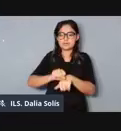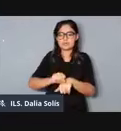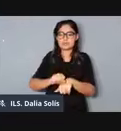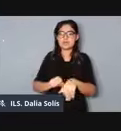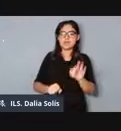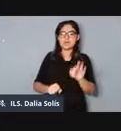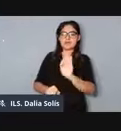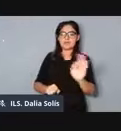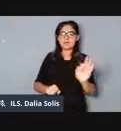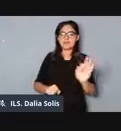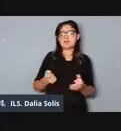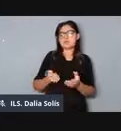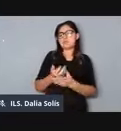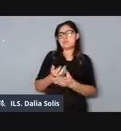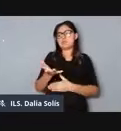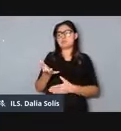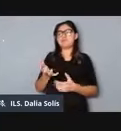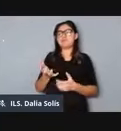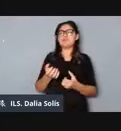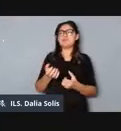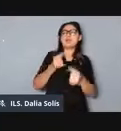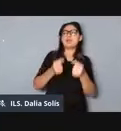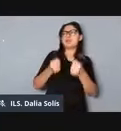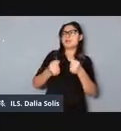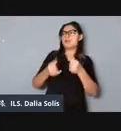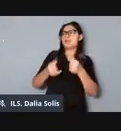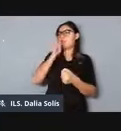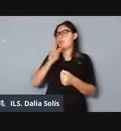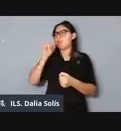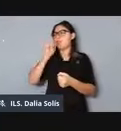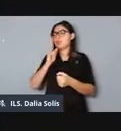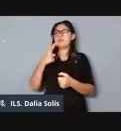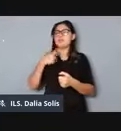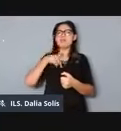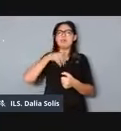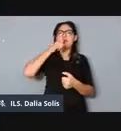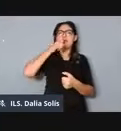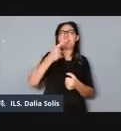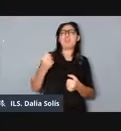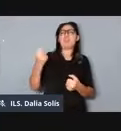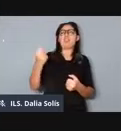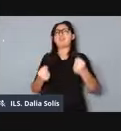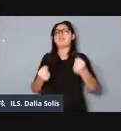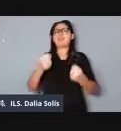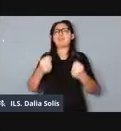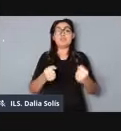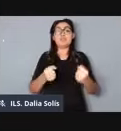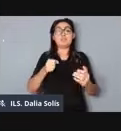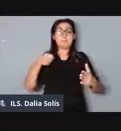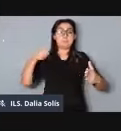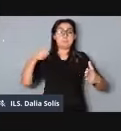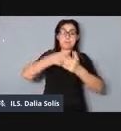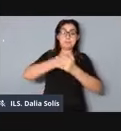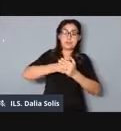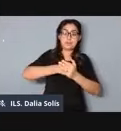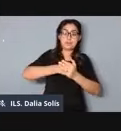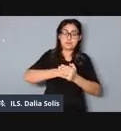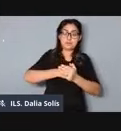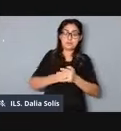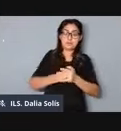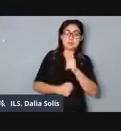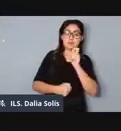tomaron. El que tomó iba manejando, chocan y hay desafortunados fallecimientos.